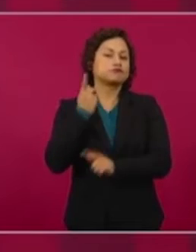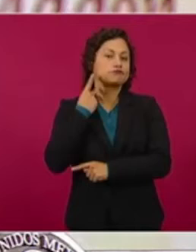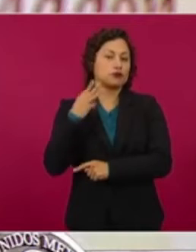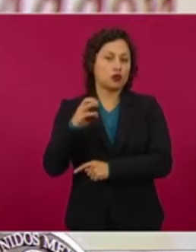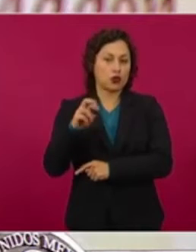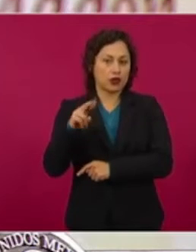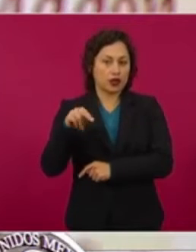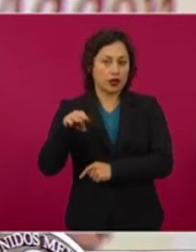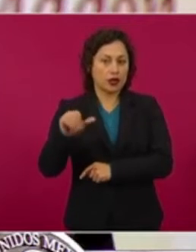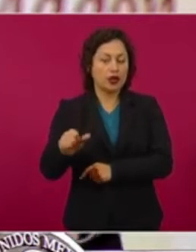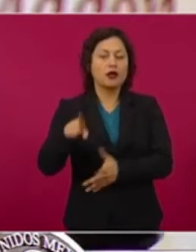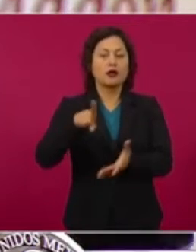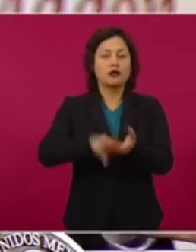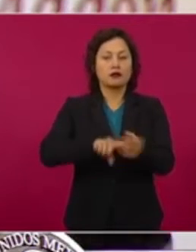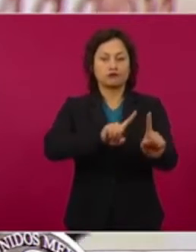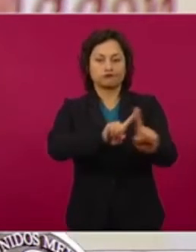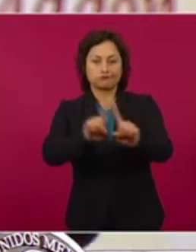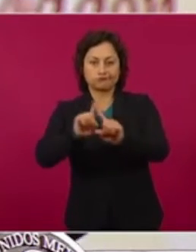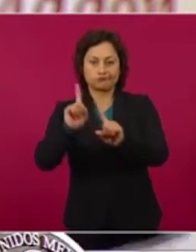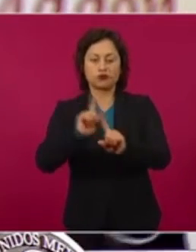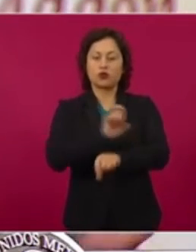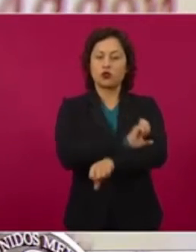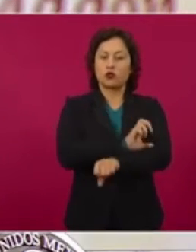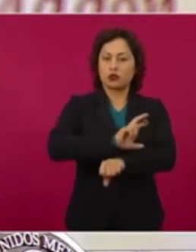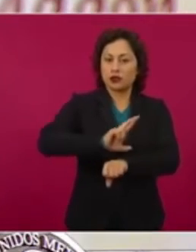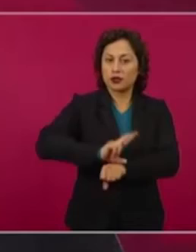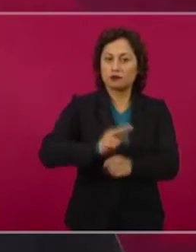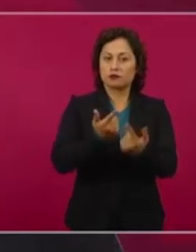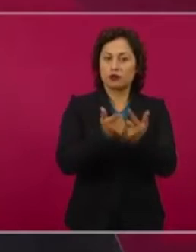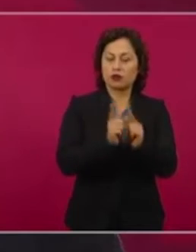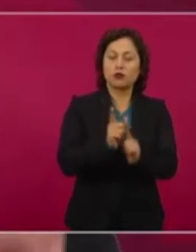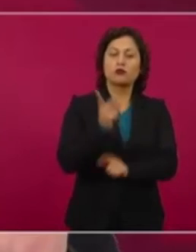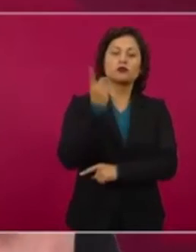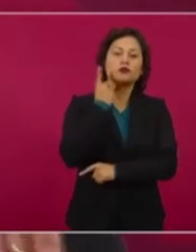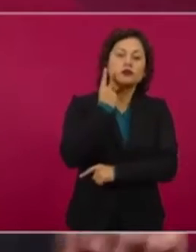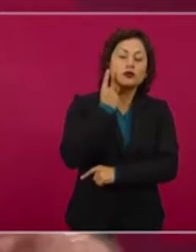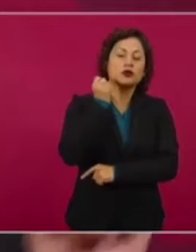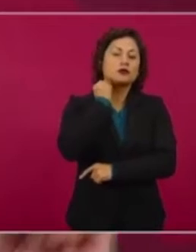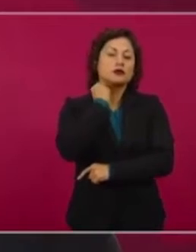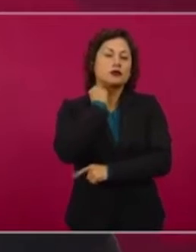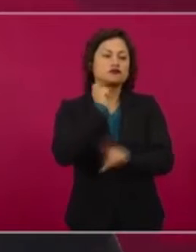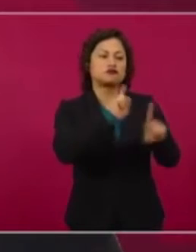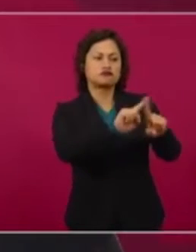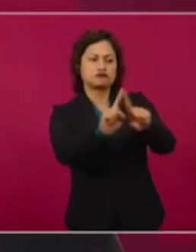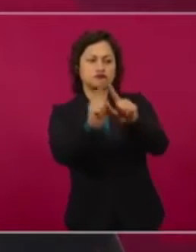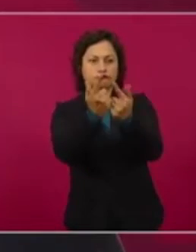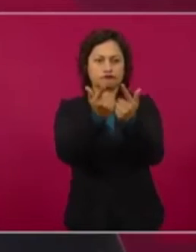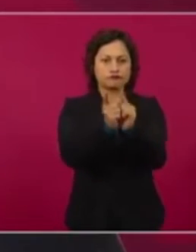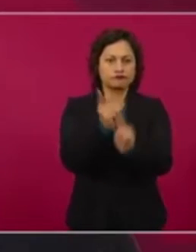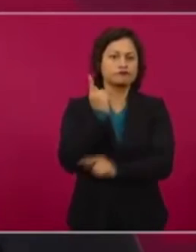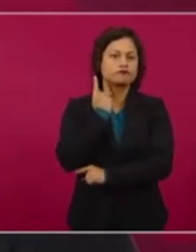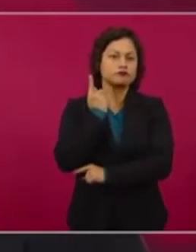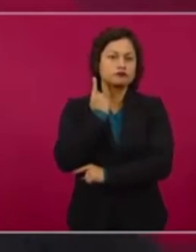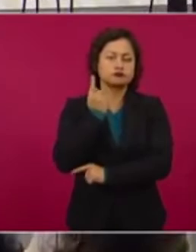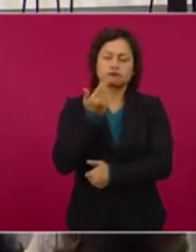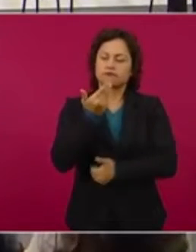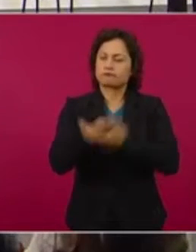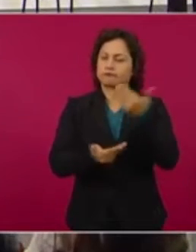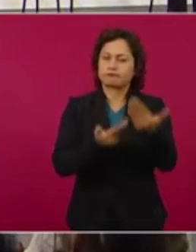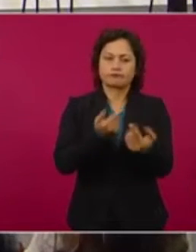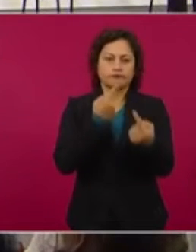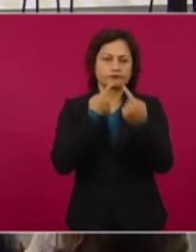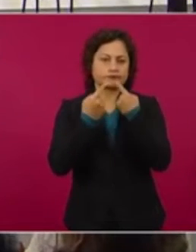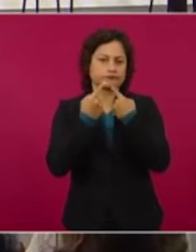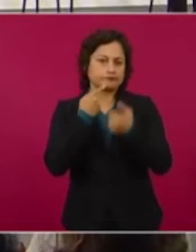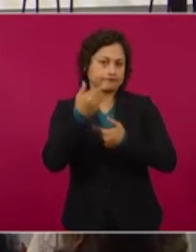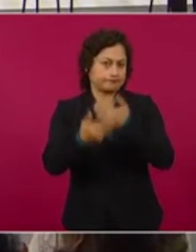coordinadores de diputados o de senadores de otros partidos, y seguramente pues estaremos avanzando en eso.